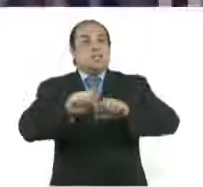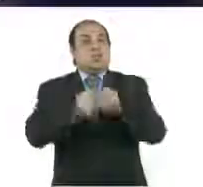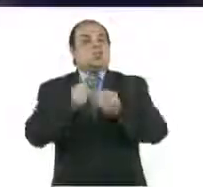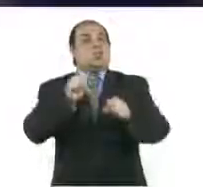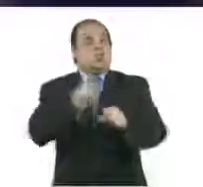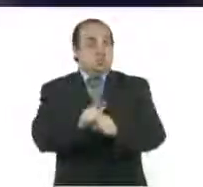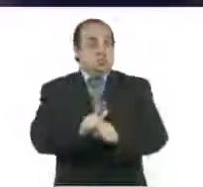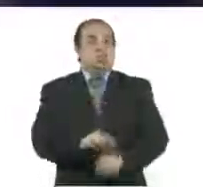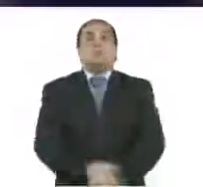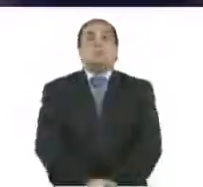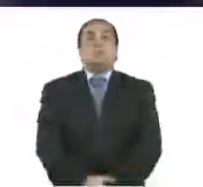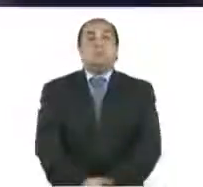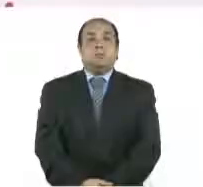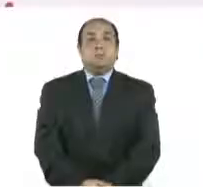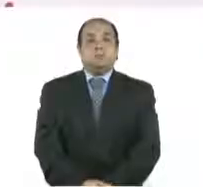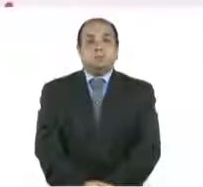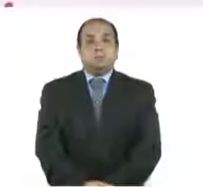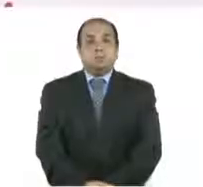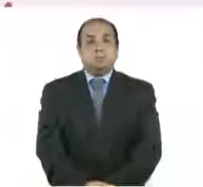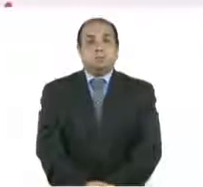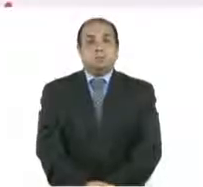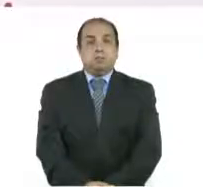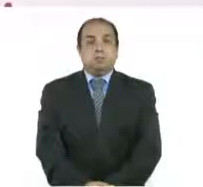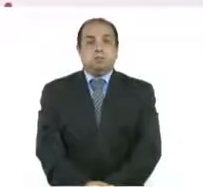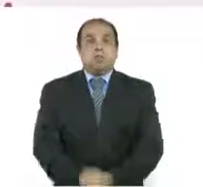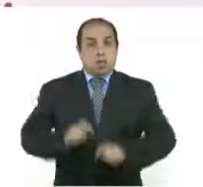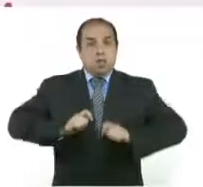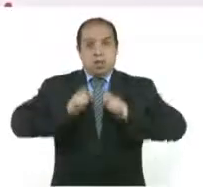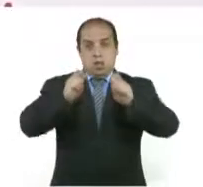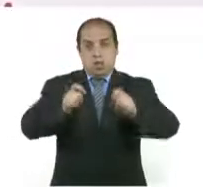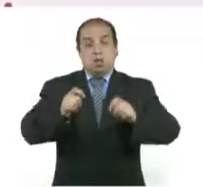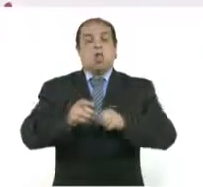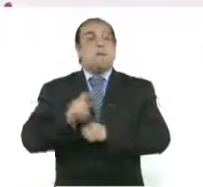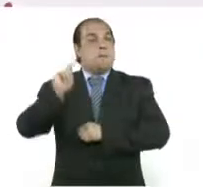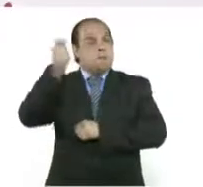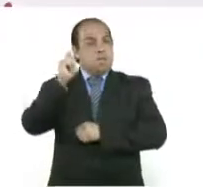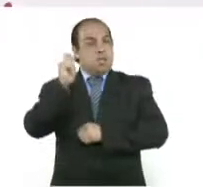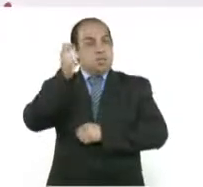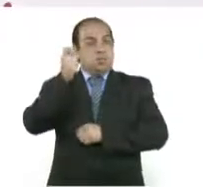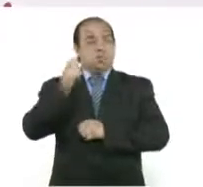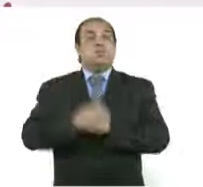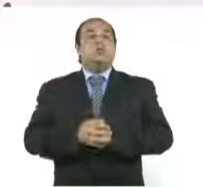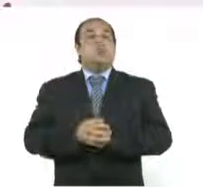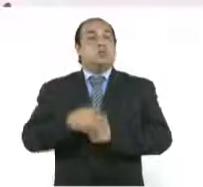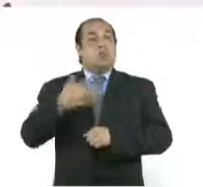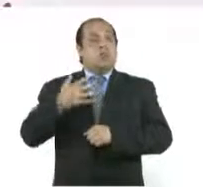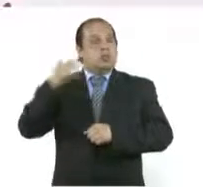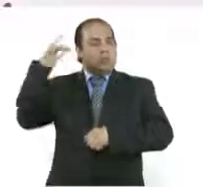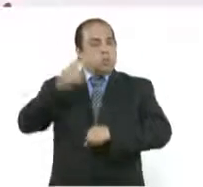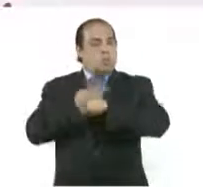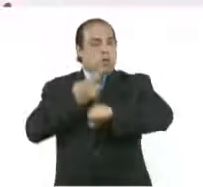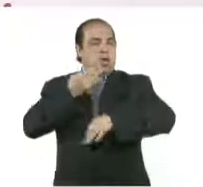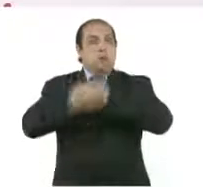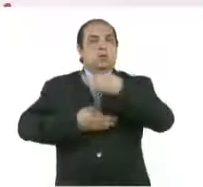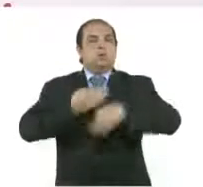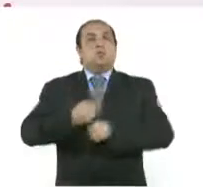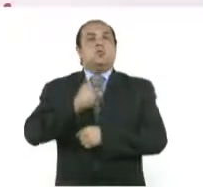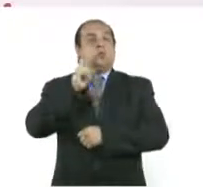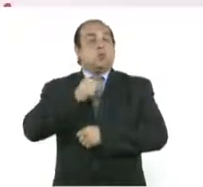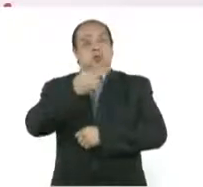sociedad y por eso se da esta pensión de adulto mayor a todos y a todas los que